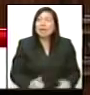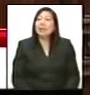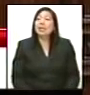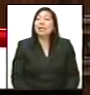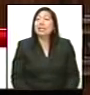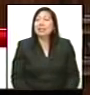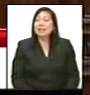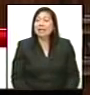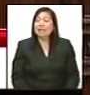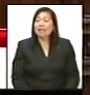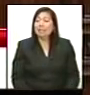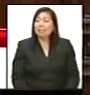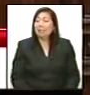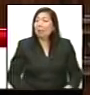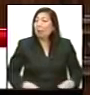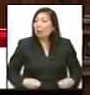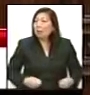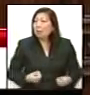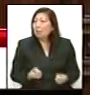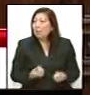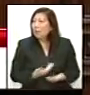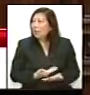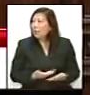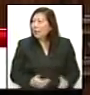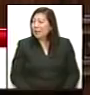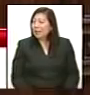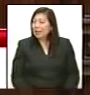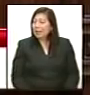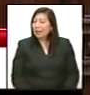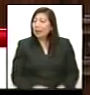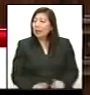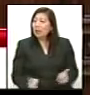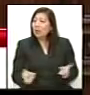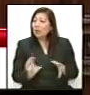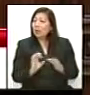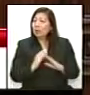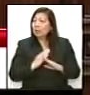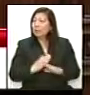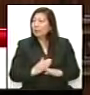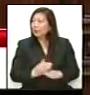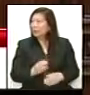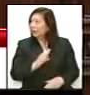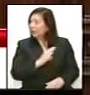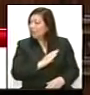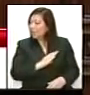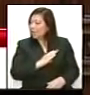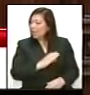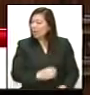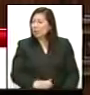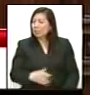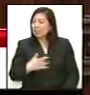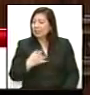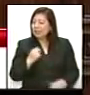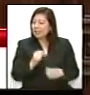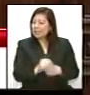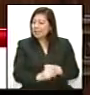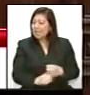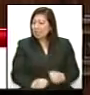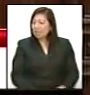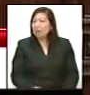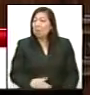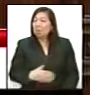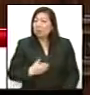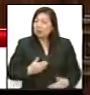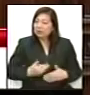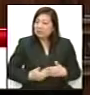ha desfalcado los fondos públicos y humillado la conciencia y el sentir nacional, pueda